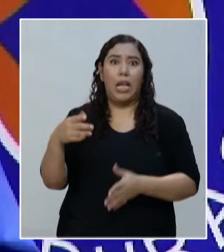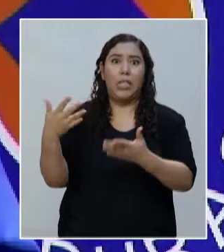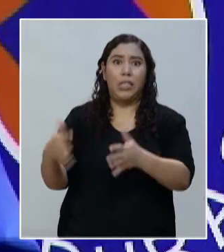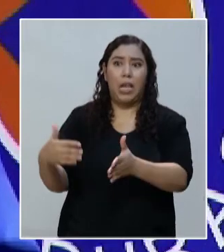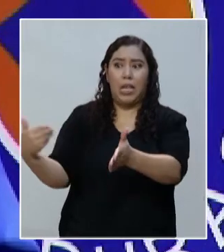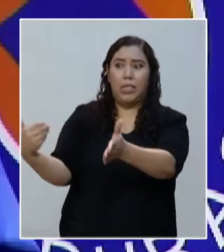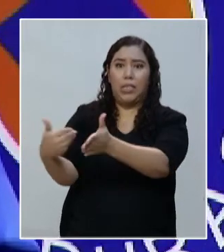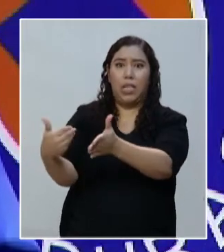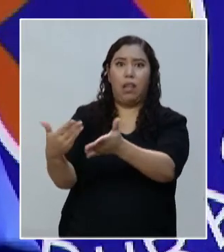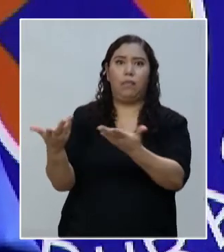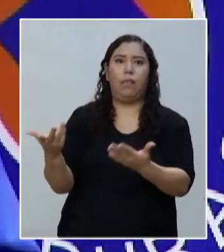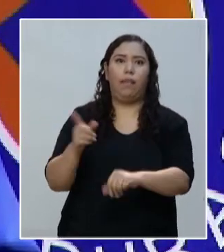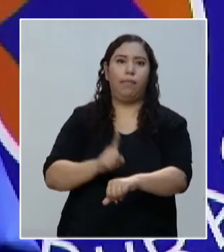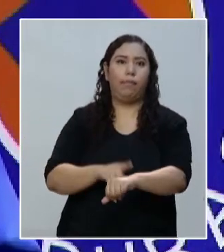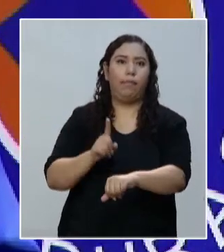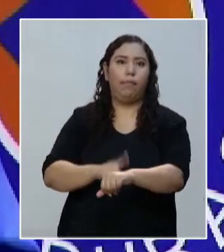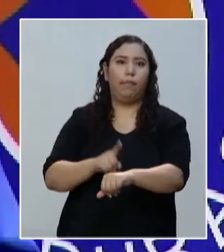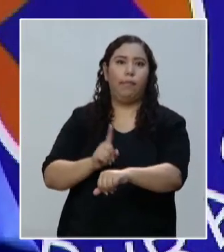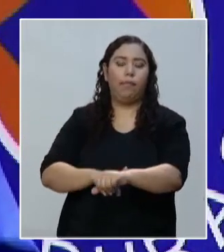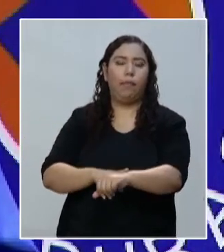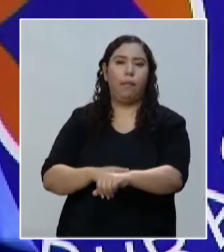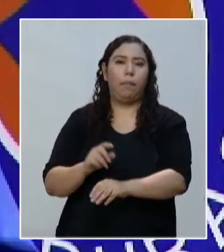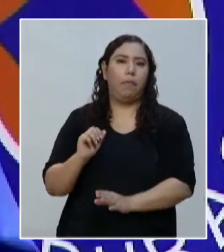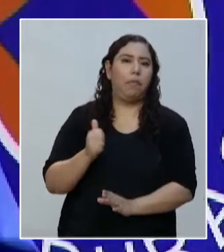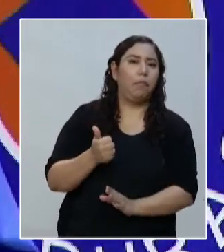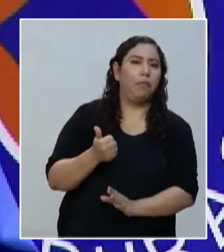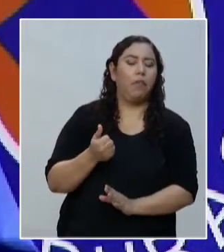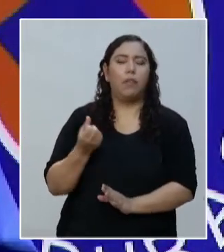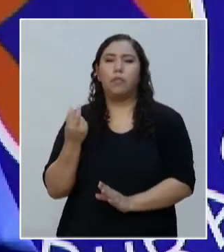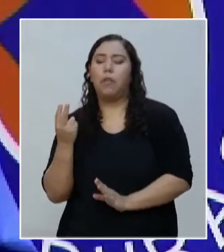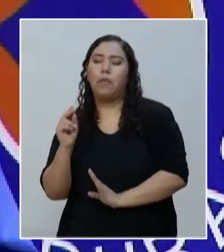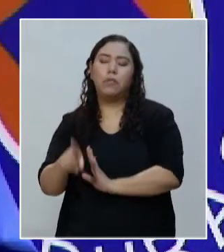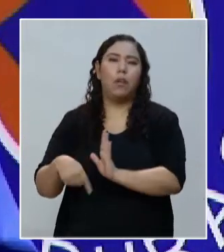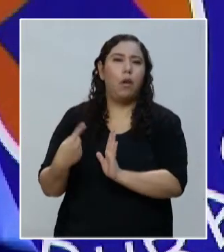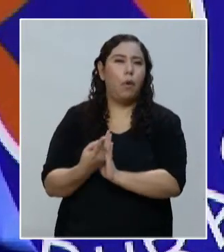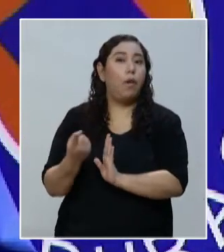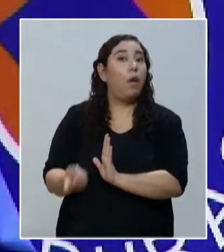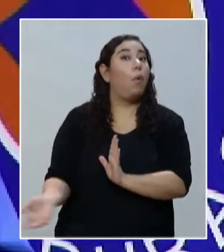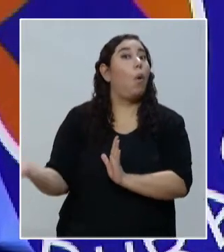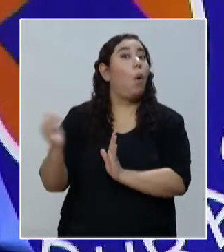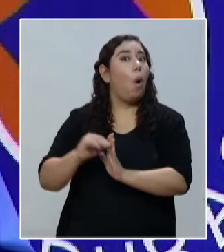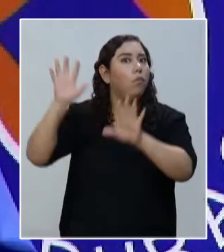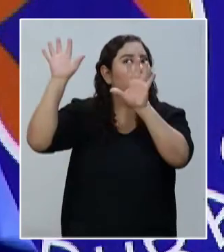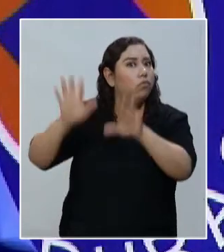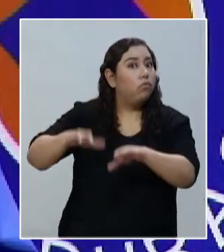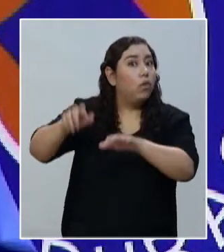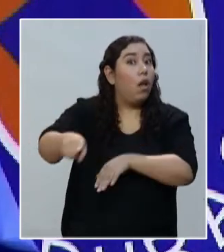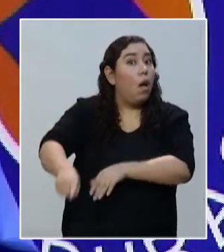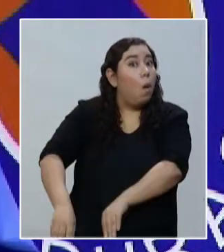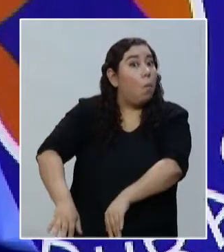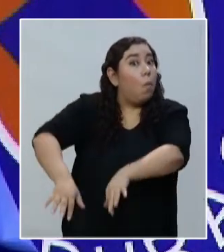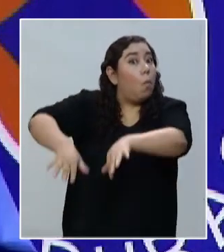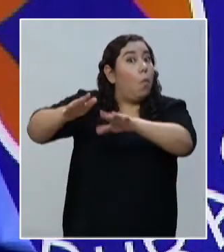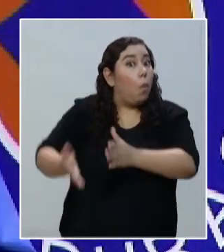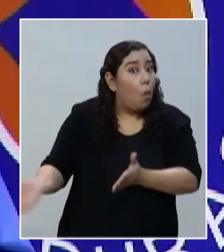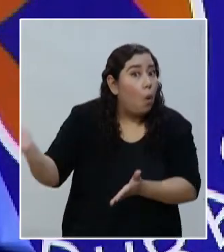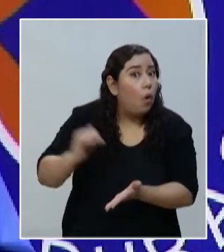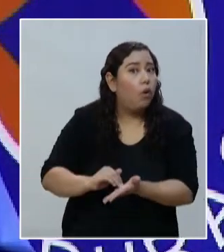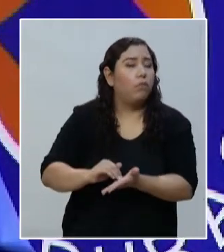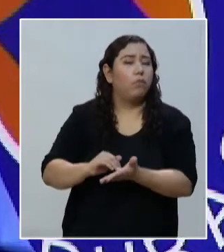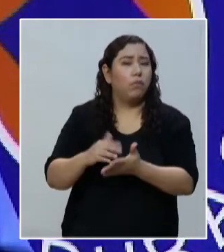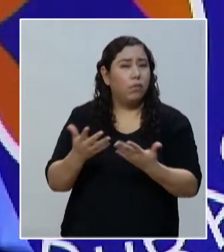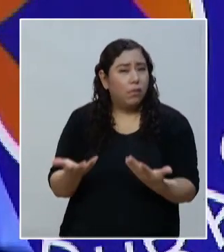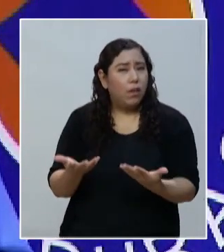promedio de 10 a 12 horas que podemos tener esta onda de la crecida del río y nos va a ocasionar